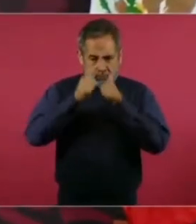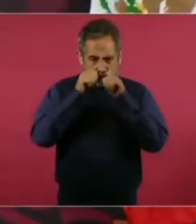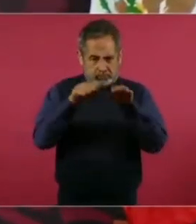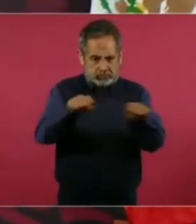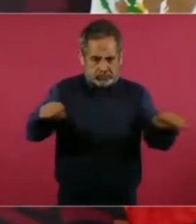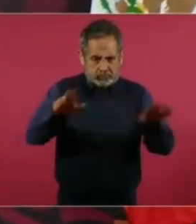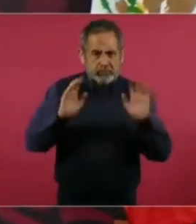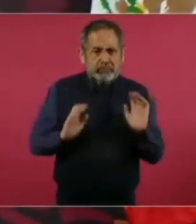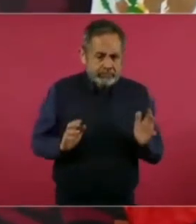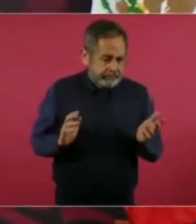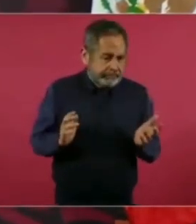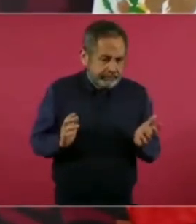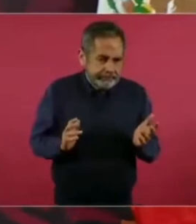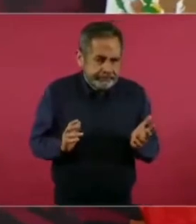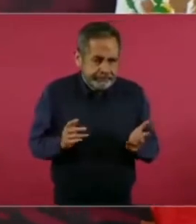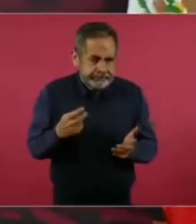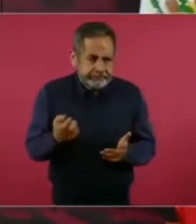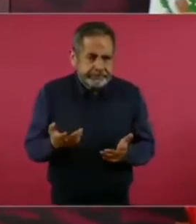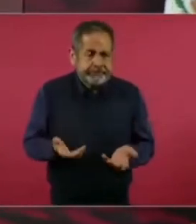no